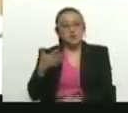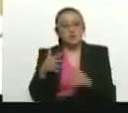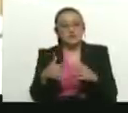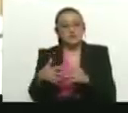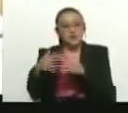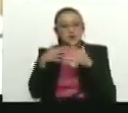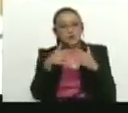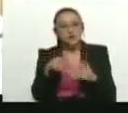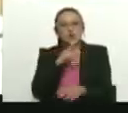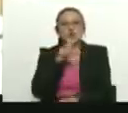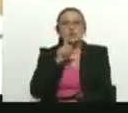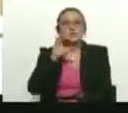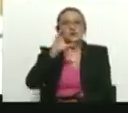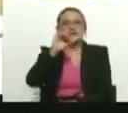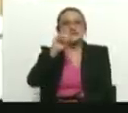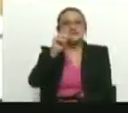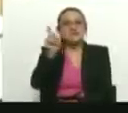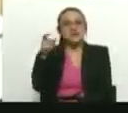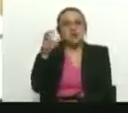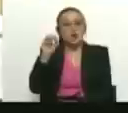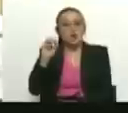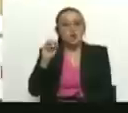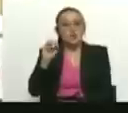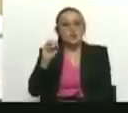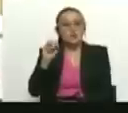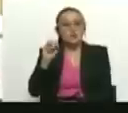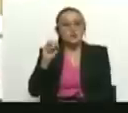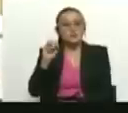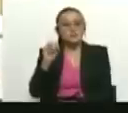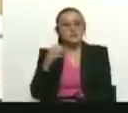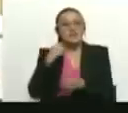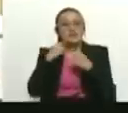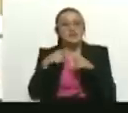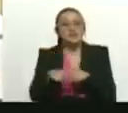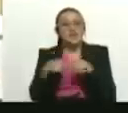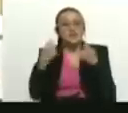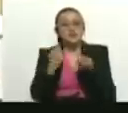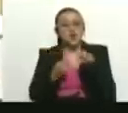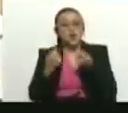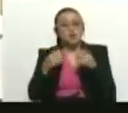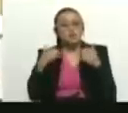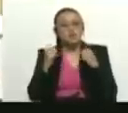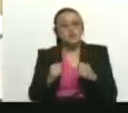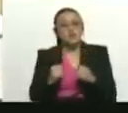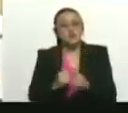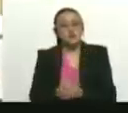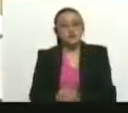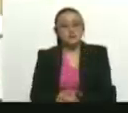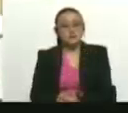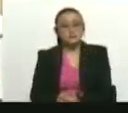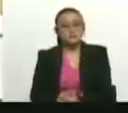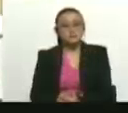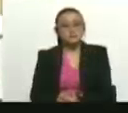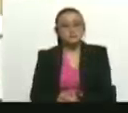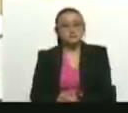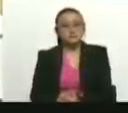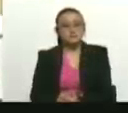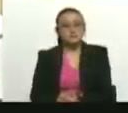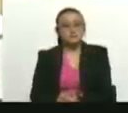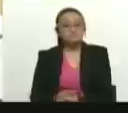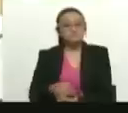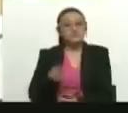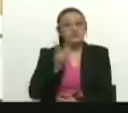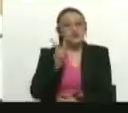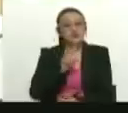llamada Citgo. Y se le hicieron grandes daños económicos. Nuestro país ha